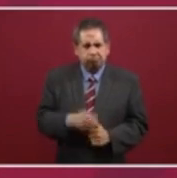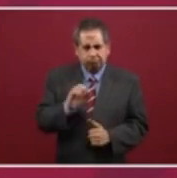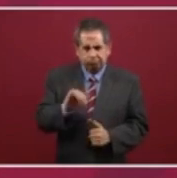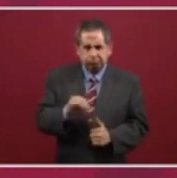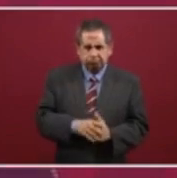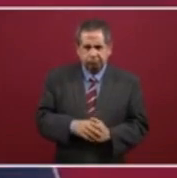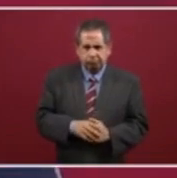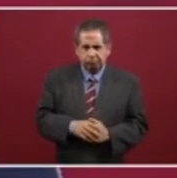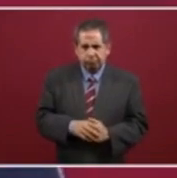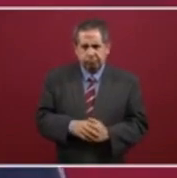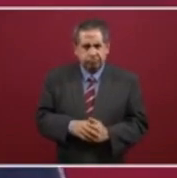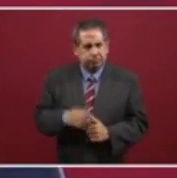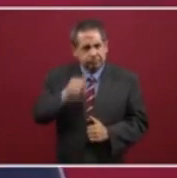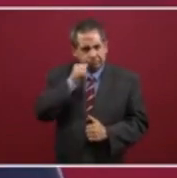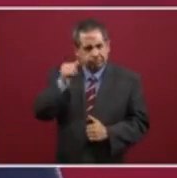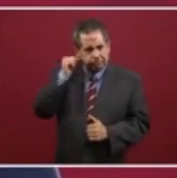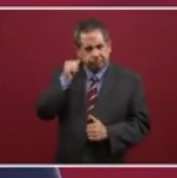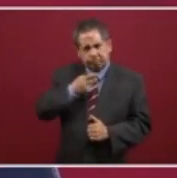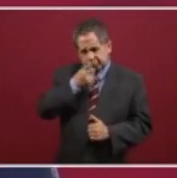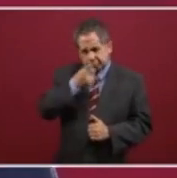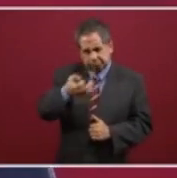y se confirma lo que les dije ayer,